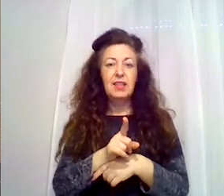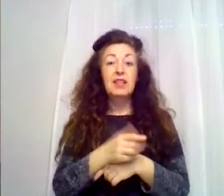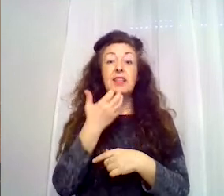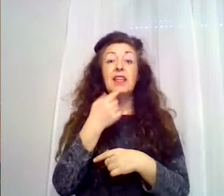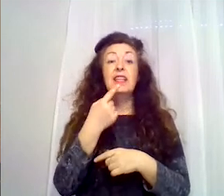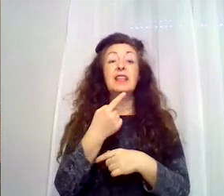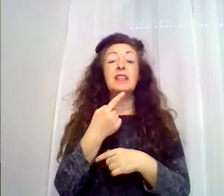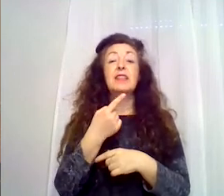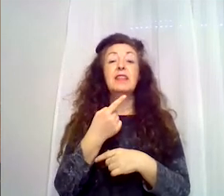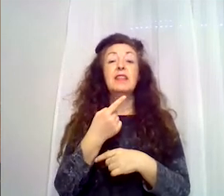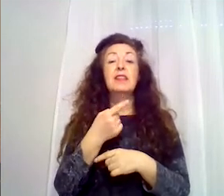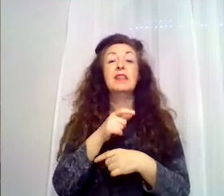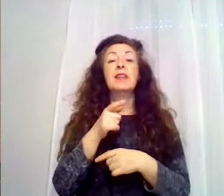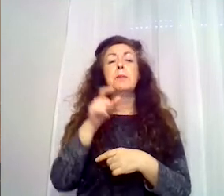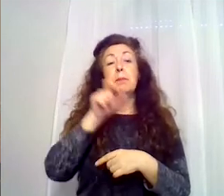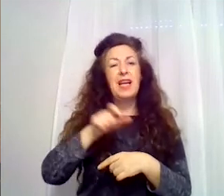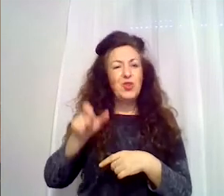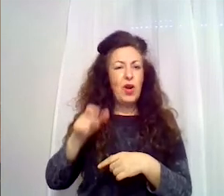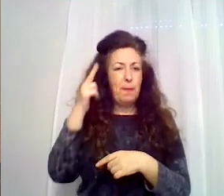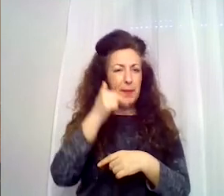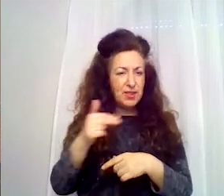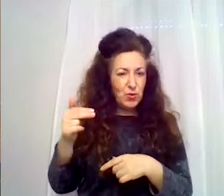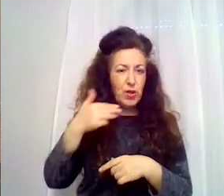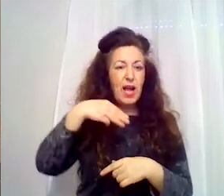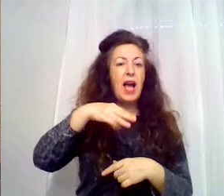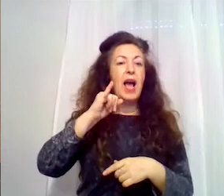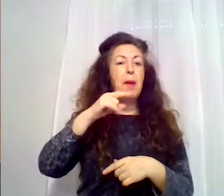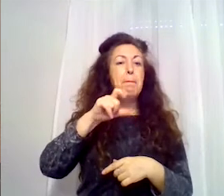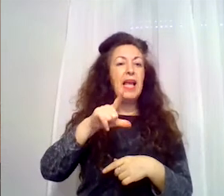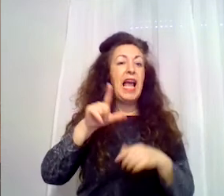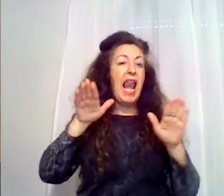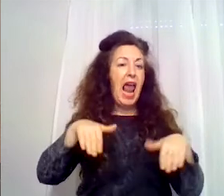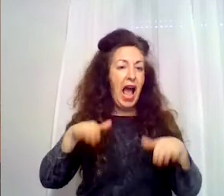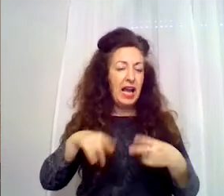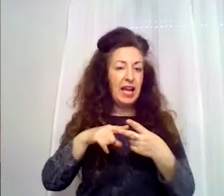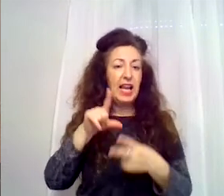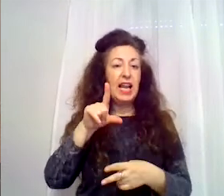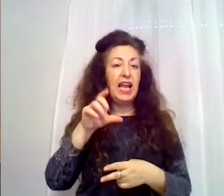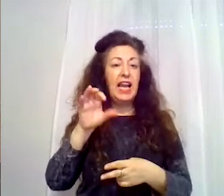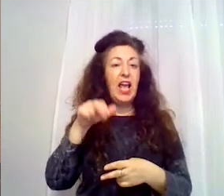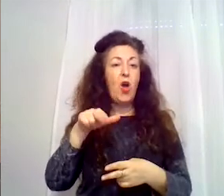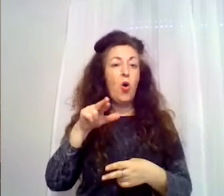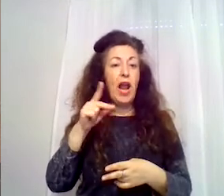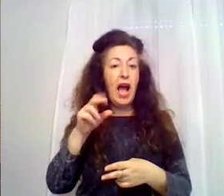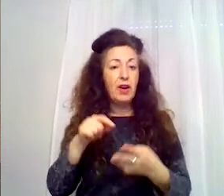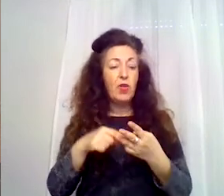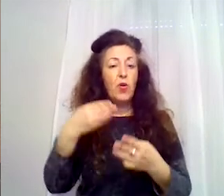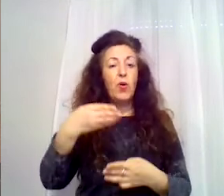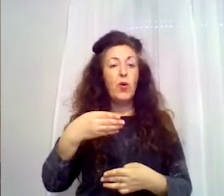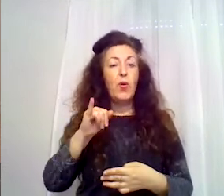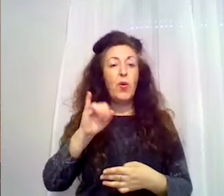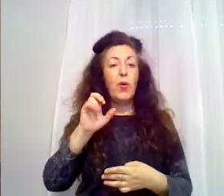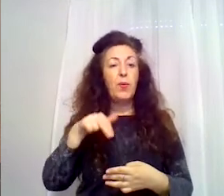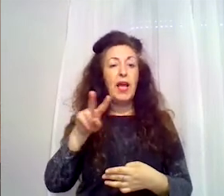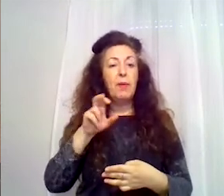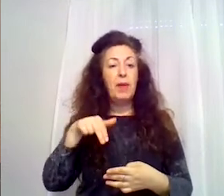que existe hoy día en Turquía, el Helesponto, se llama de otra manera. Ahí hay una descripción,